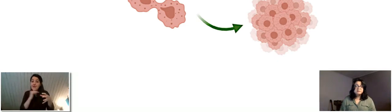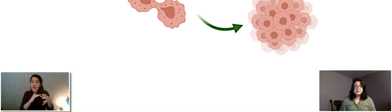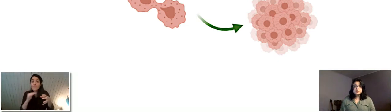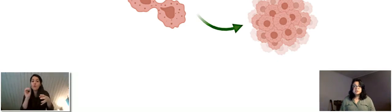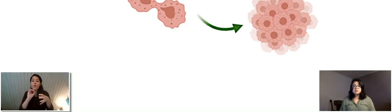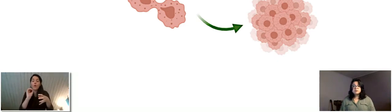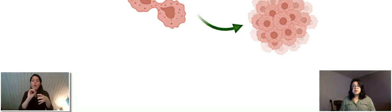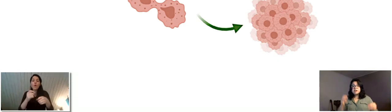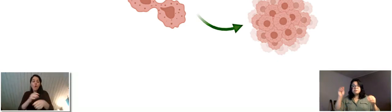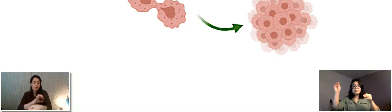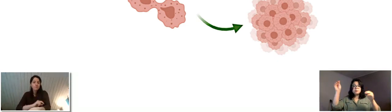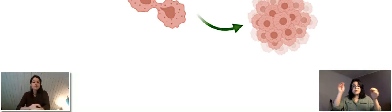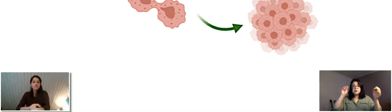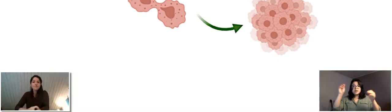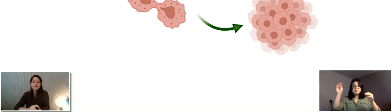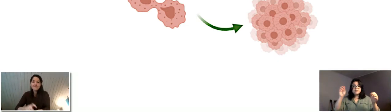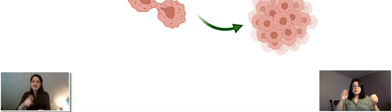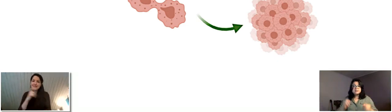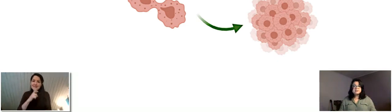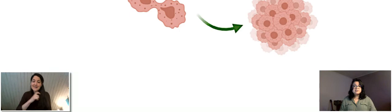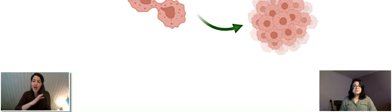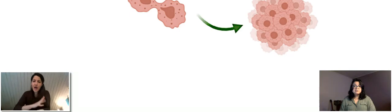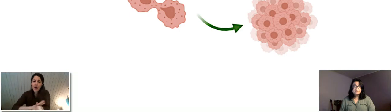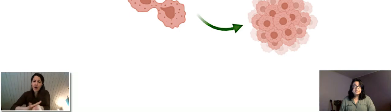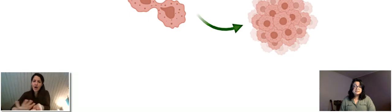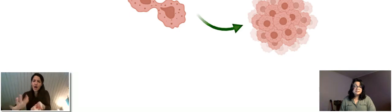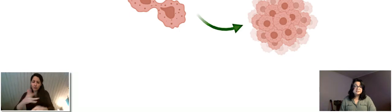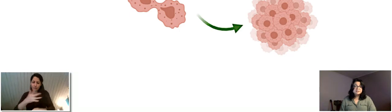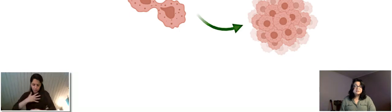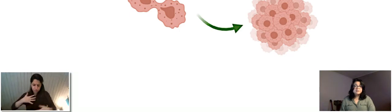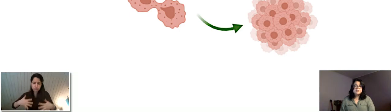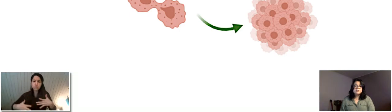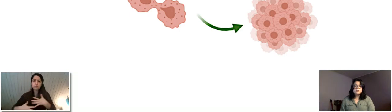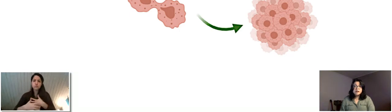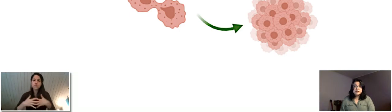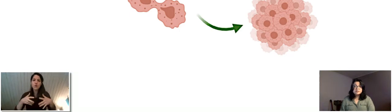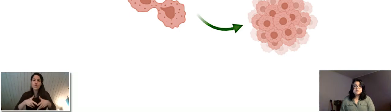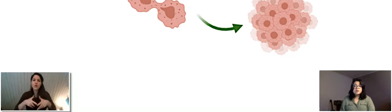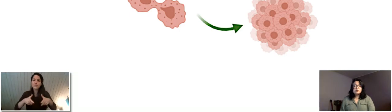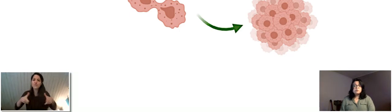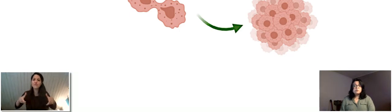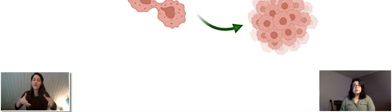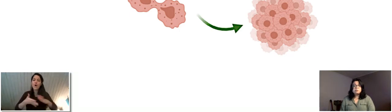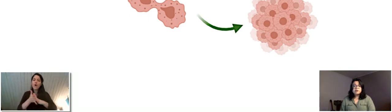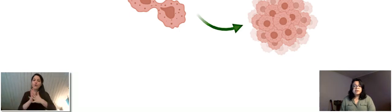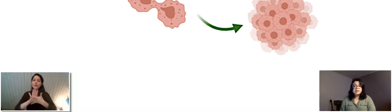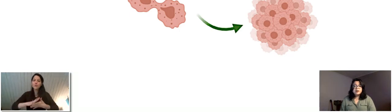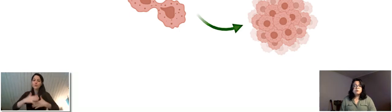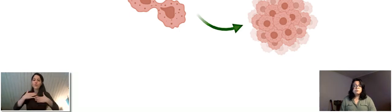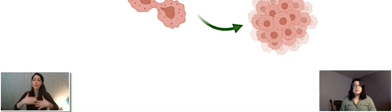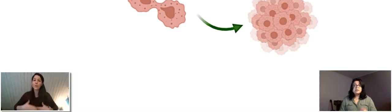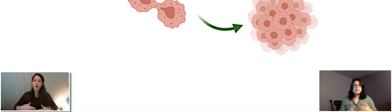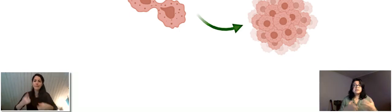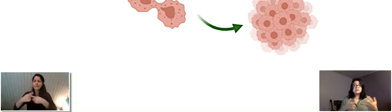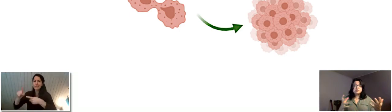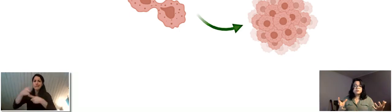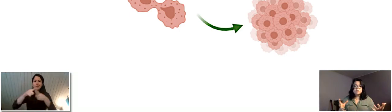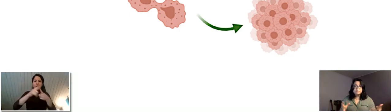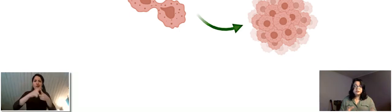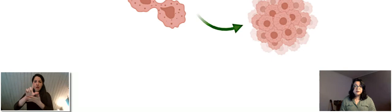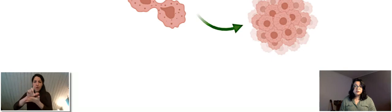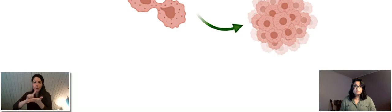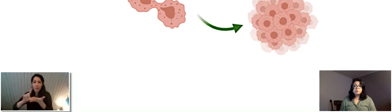capilares linfáticos y provocar metástasis en diferentes lugares, porque pueden aumentar tanto